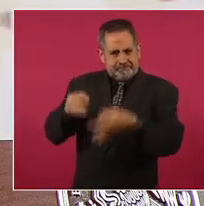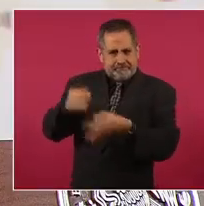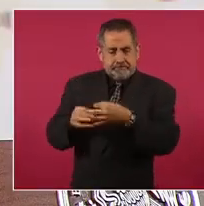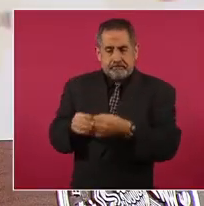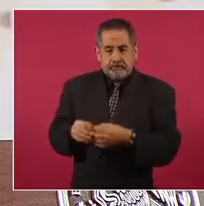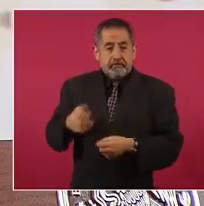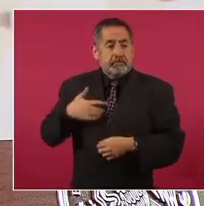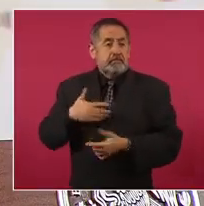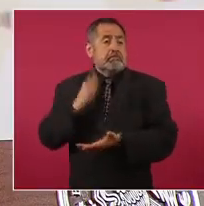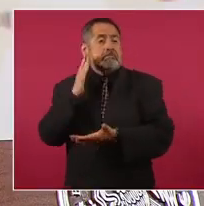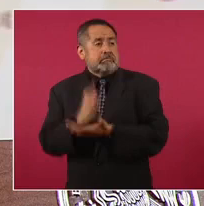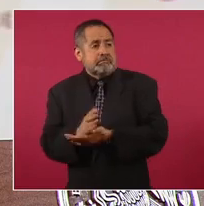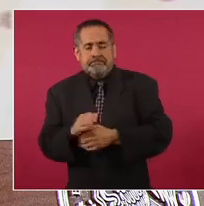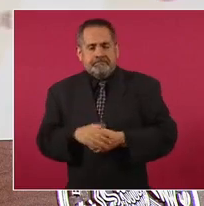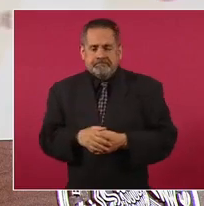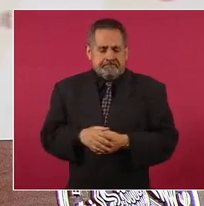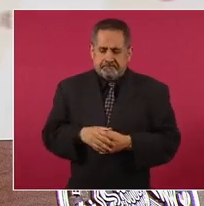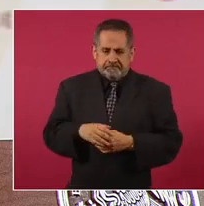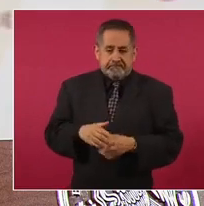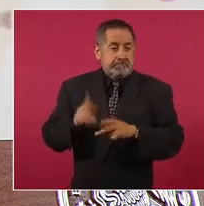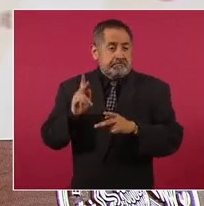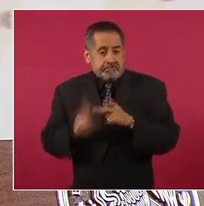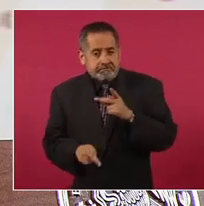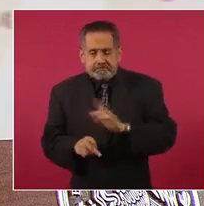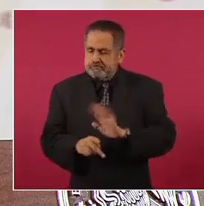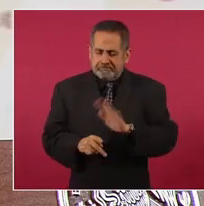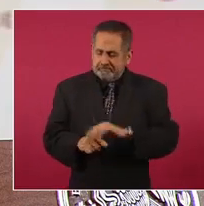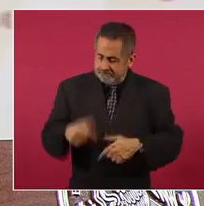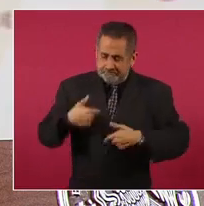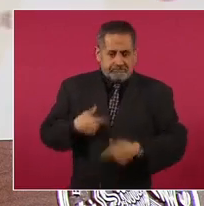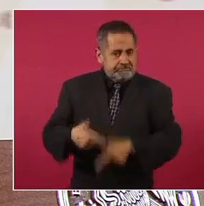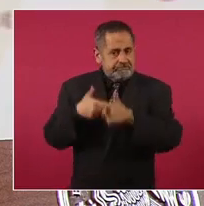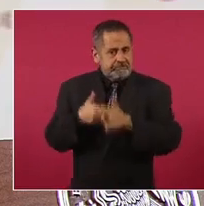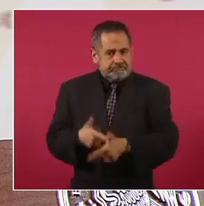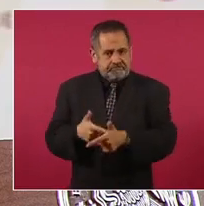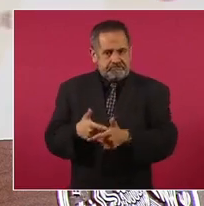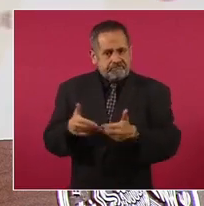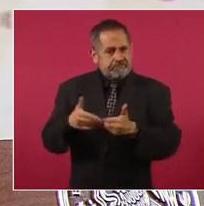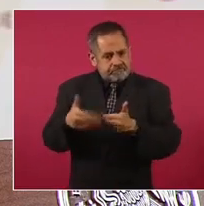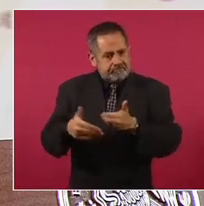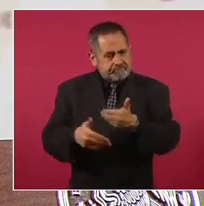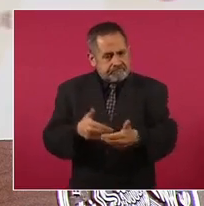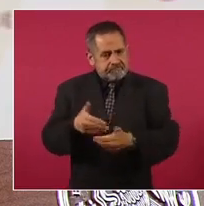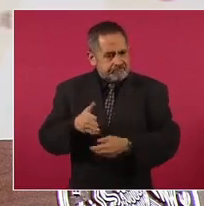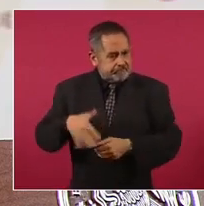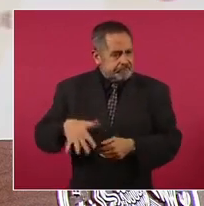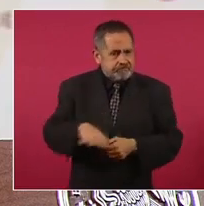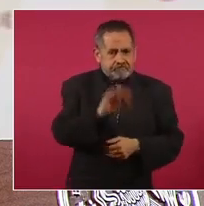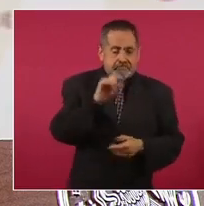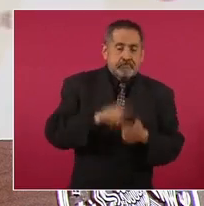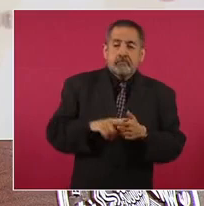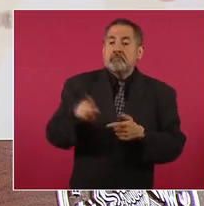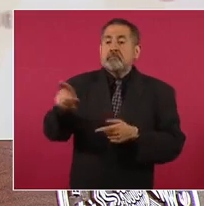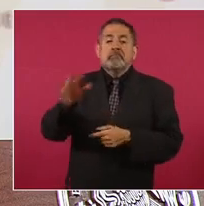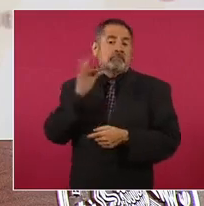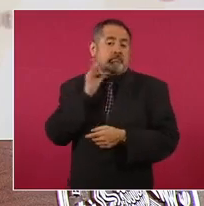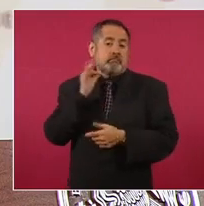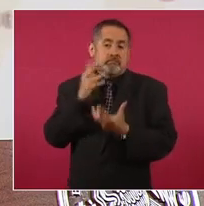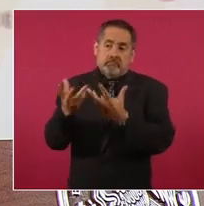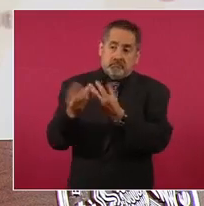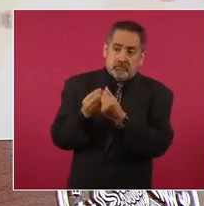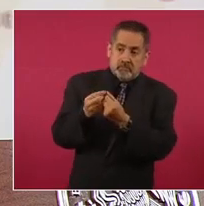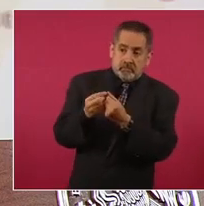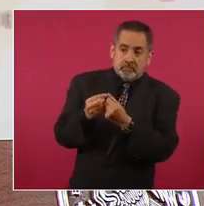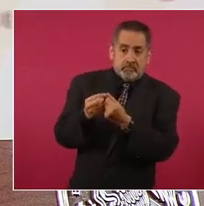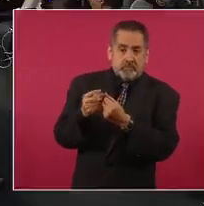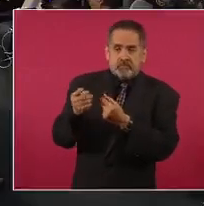parar. Y yo soy muy optimista que vamos a seguir avanzando y que el nuevo fiscal Rosendo Gómez Piedra va a ser de gran